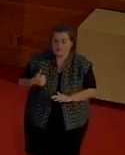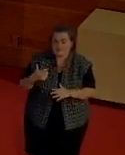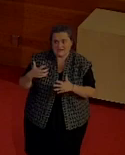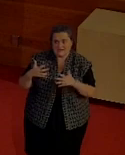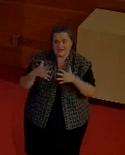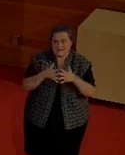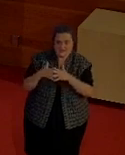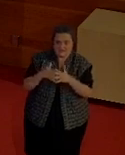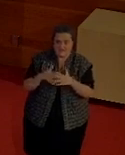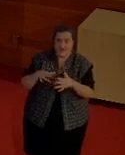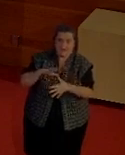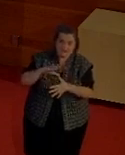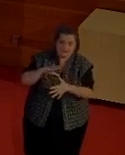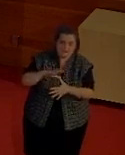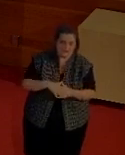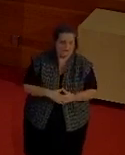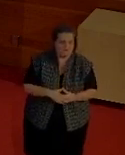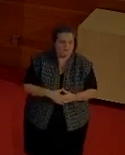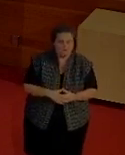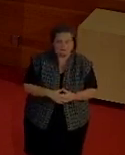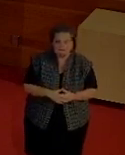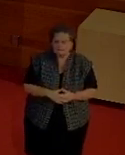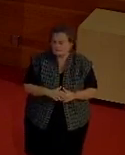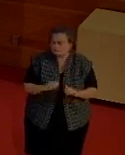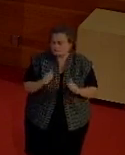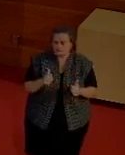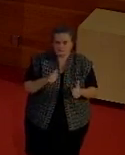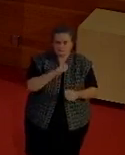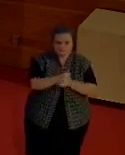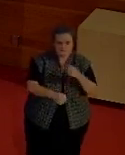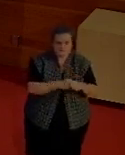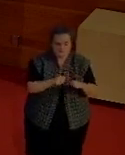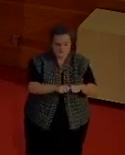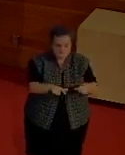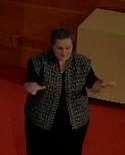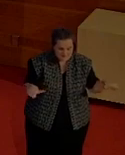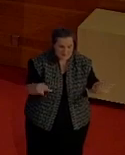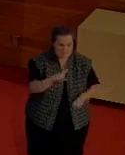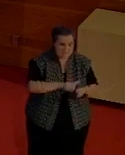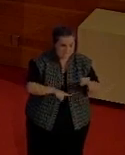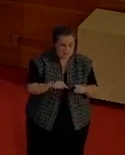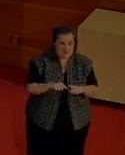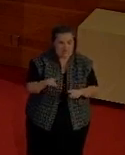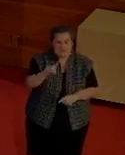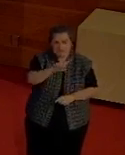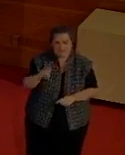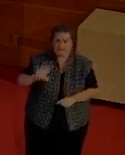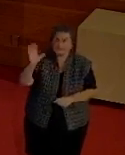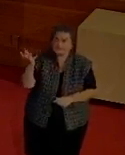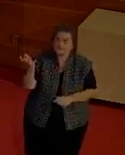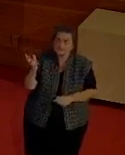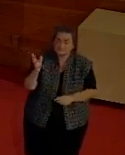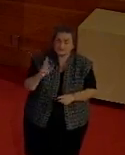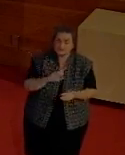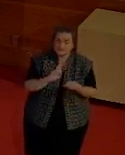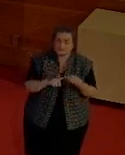enfrentamos a tres amenazas existenciales a la proliferación de armas nucleares a la a la crisis climática y a